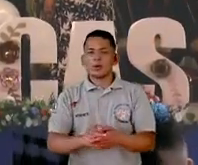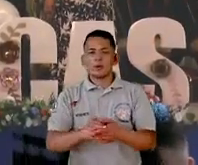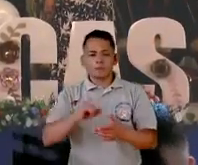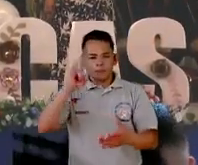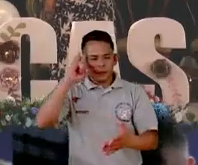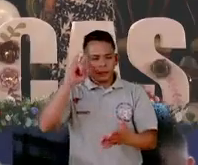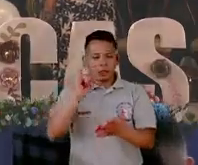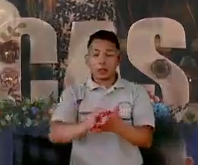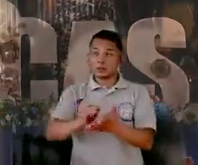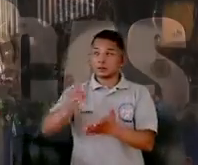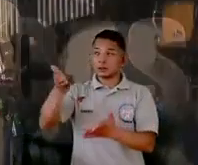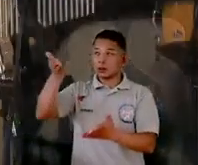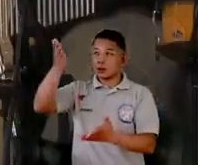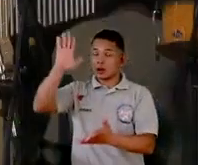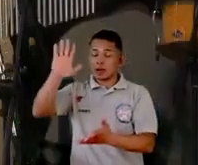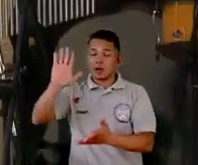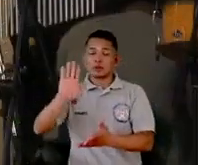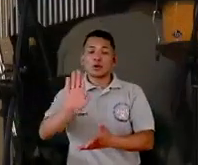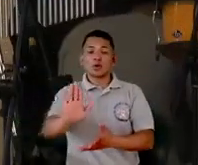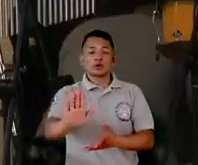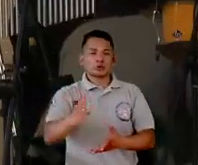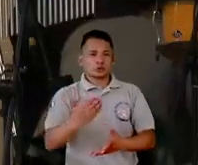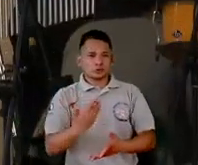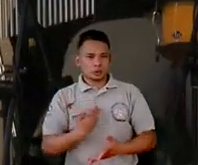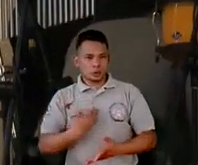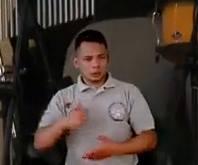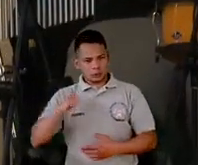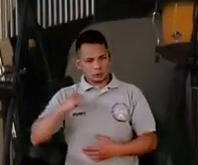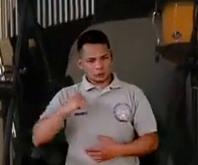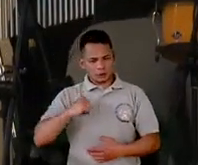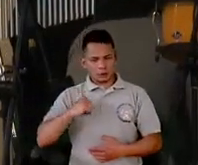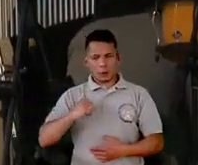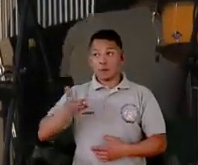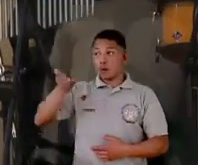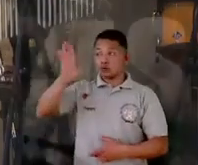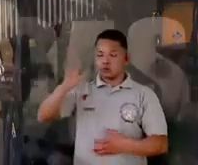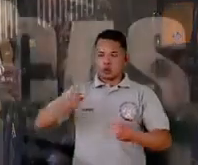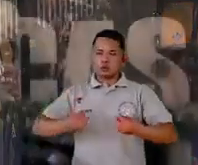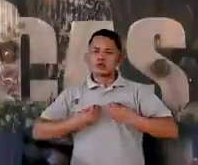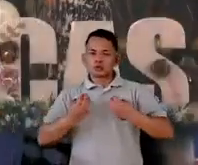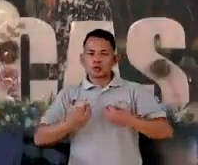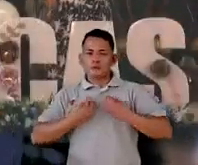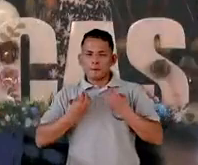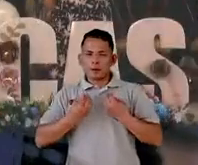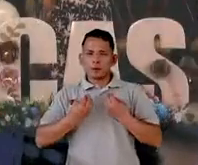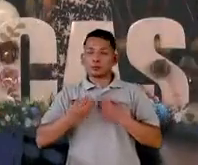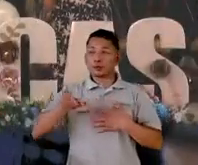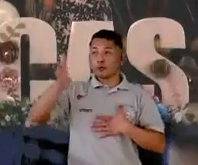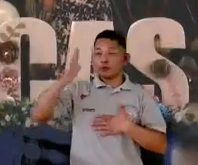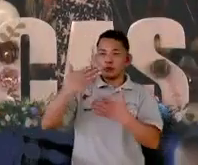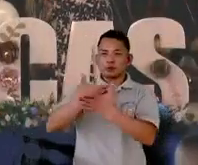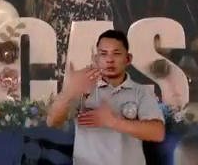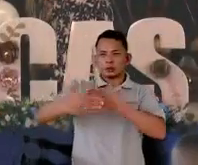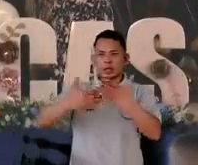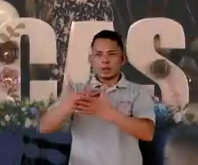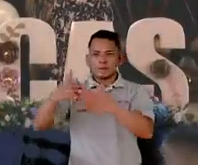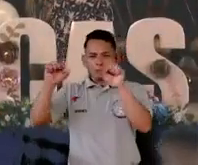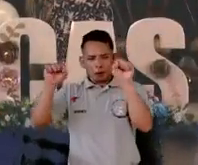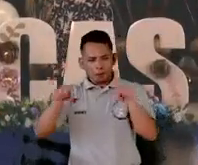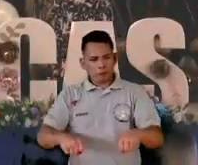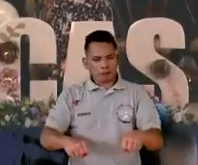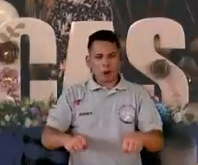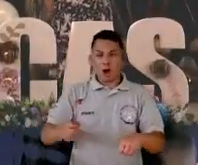pero creyendo que el Dios que usted y yo tenemos es un Dios vivo, un Dios que todo lo puede, un Dios